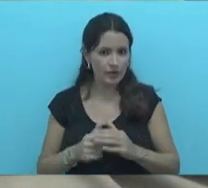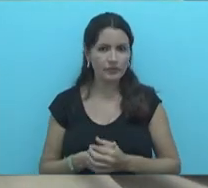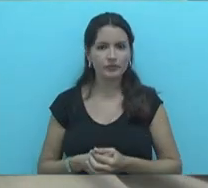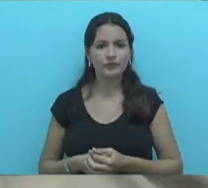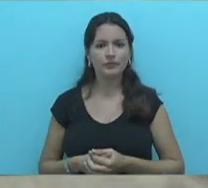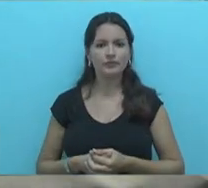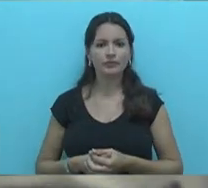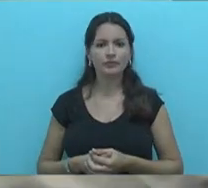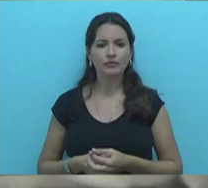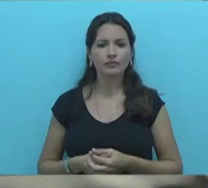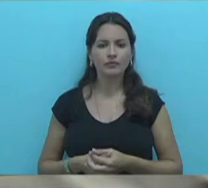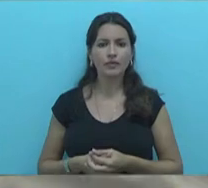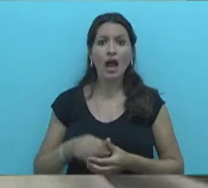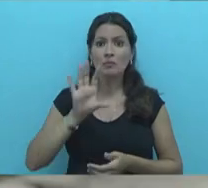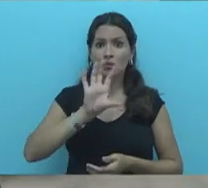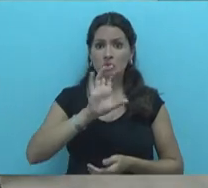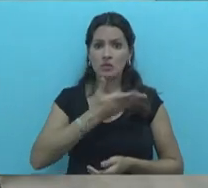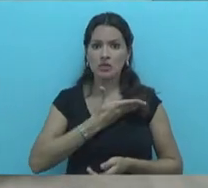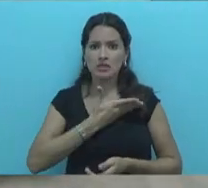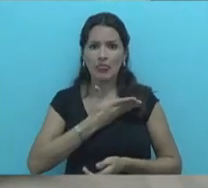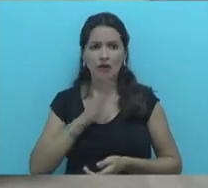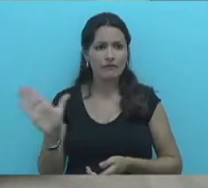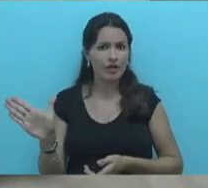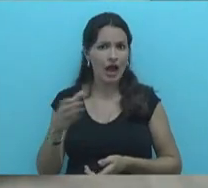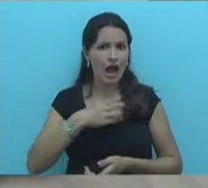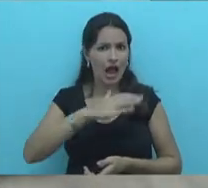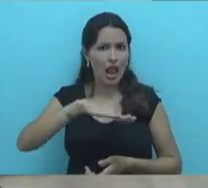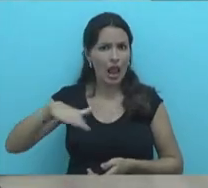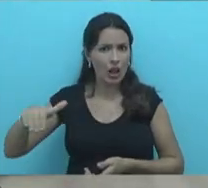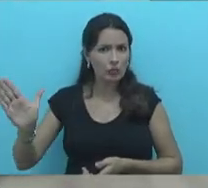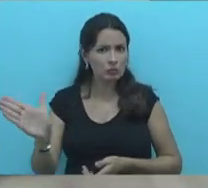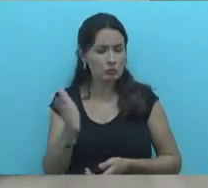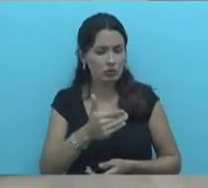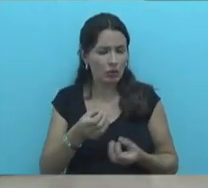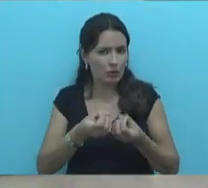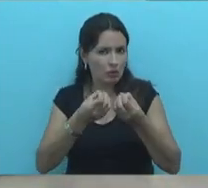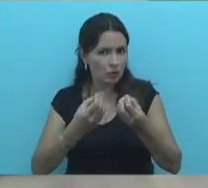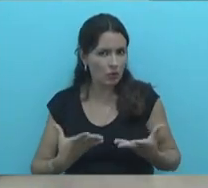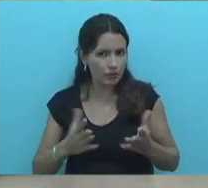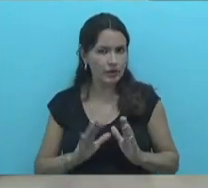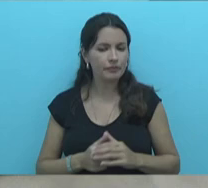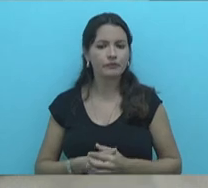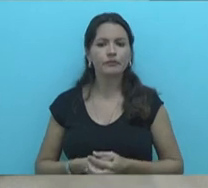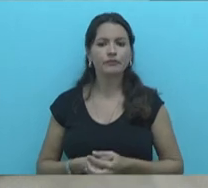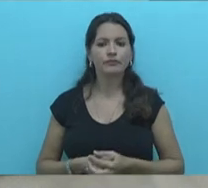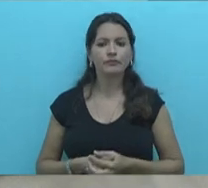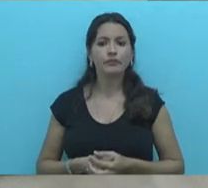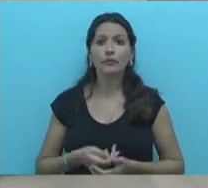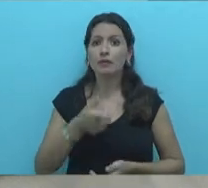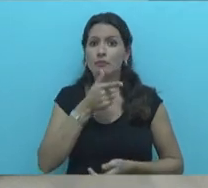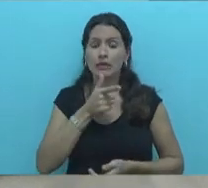en labor parlamentaria, alcancé a planteárselo a algunos diputados, pero me pareció que el tema no